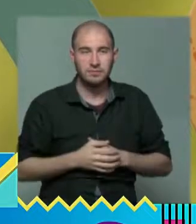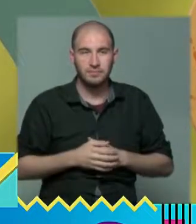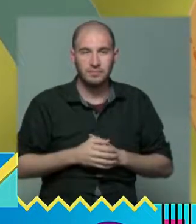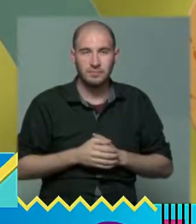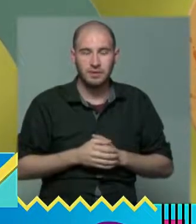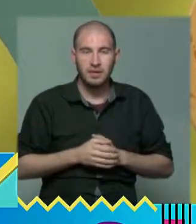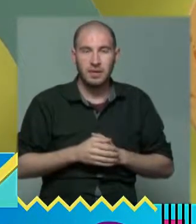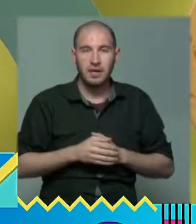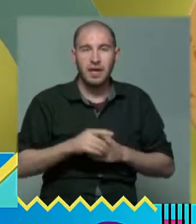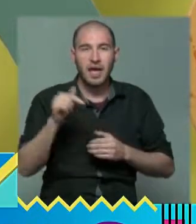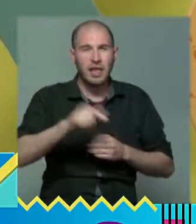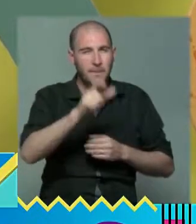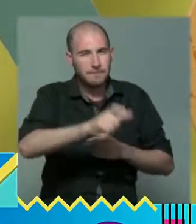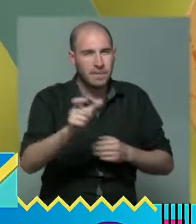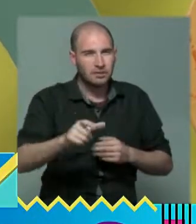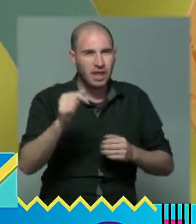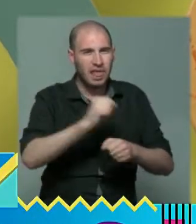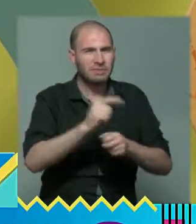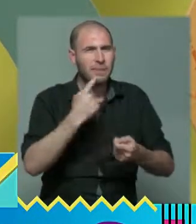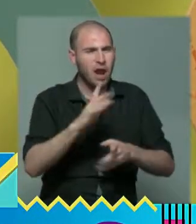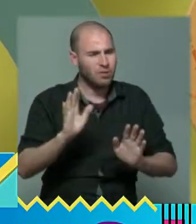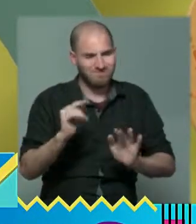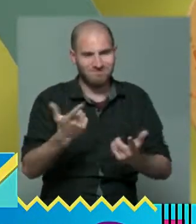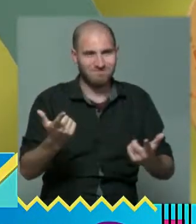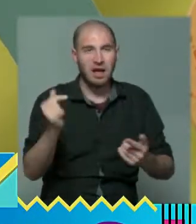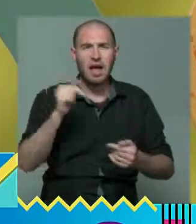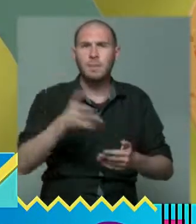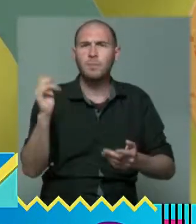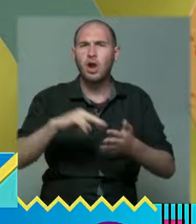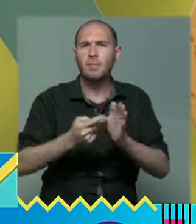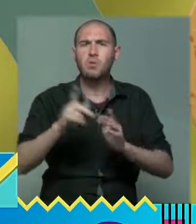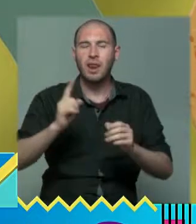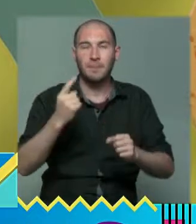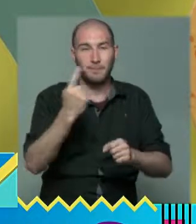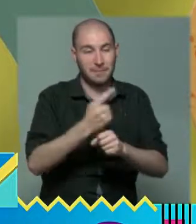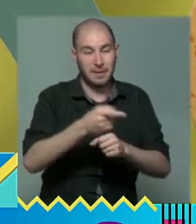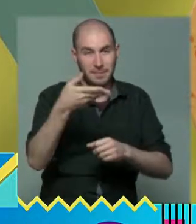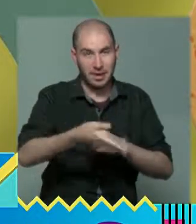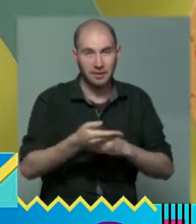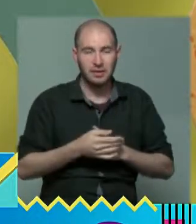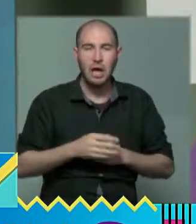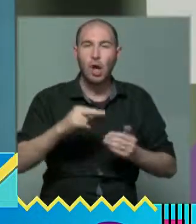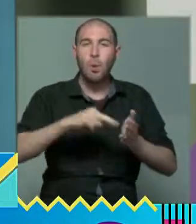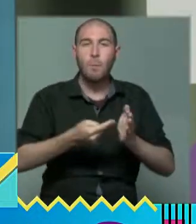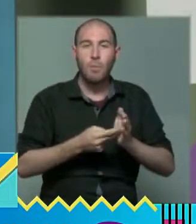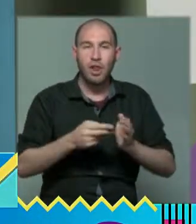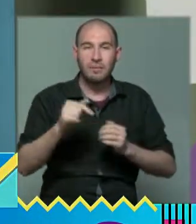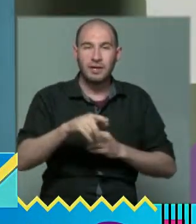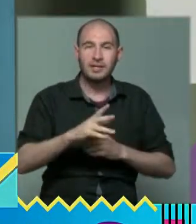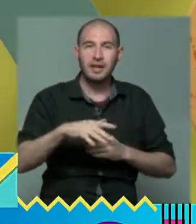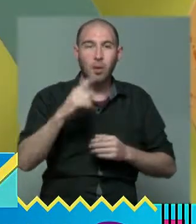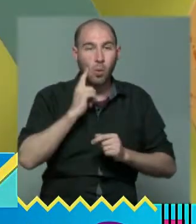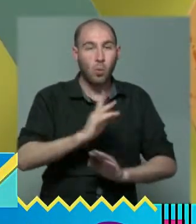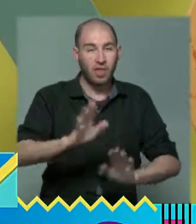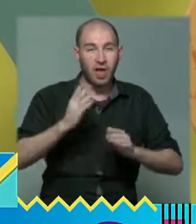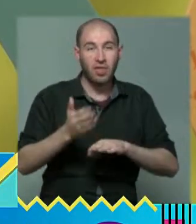no necesariamente son personas que están en libertad condicional? Por ahí el impacto está en el primario y por ahí la problemática está en la